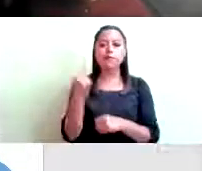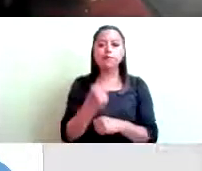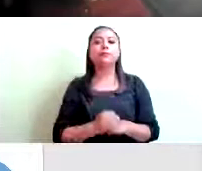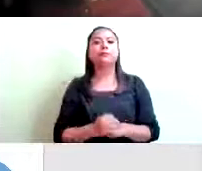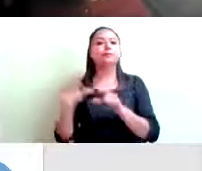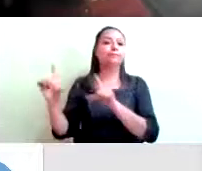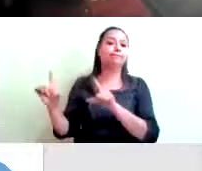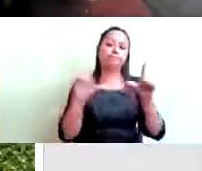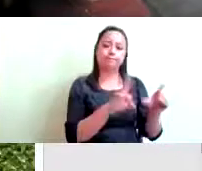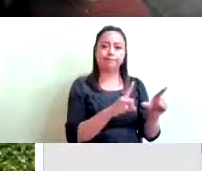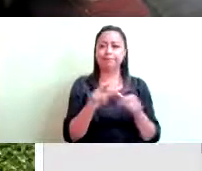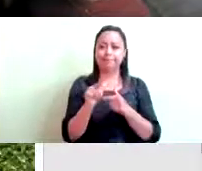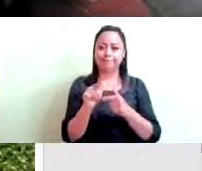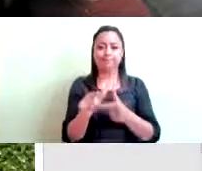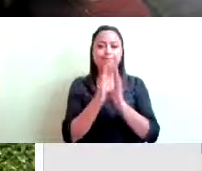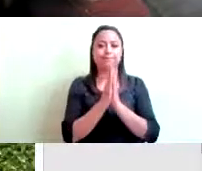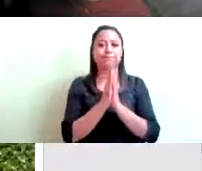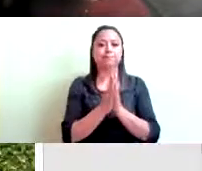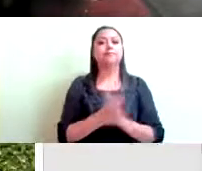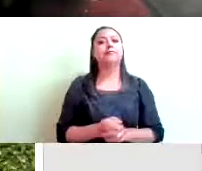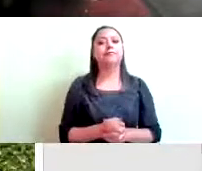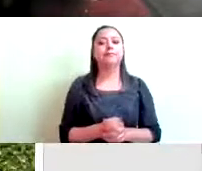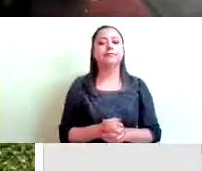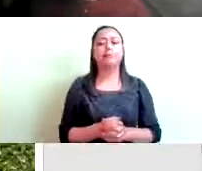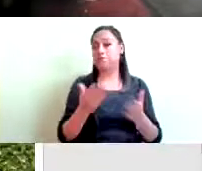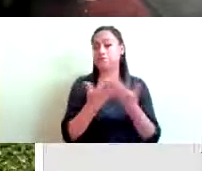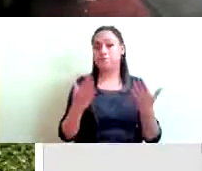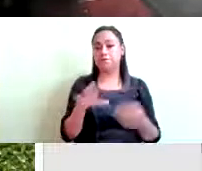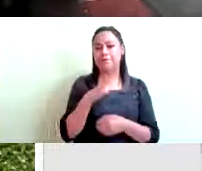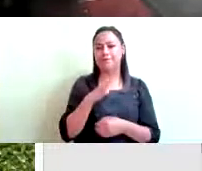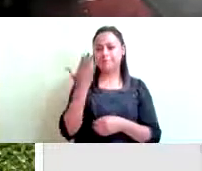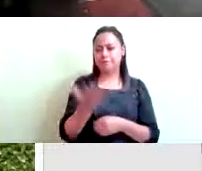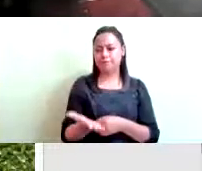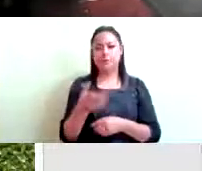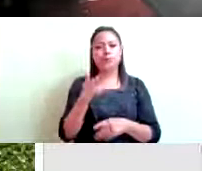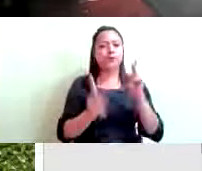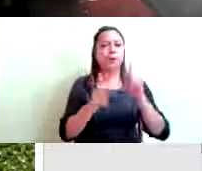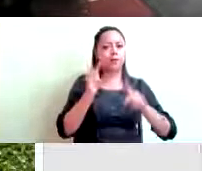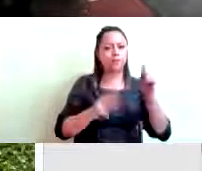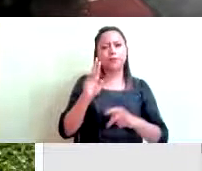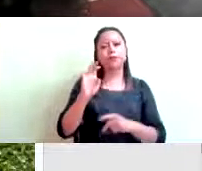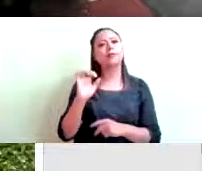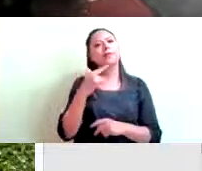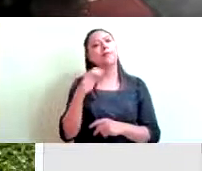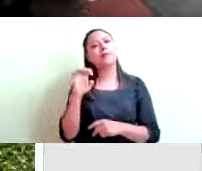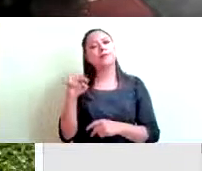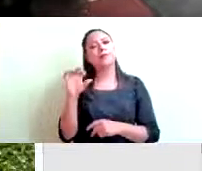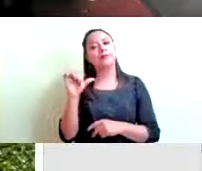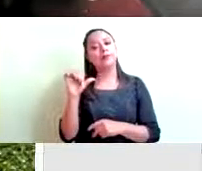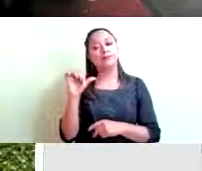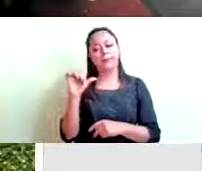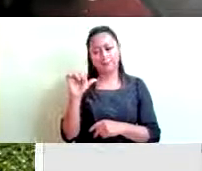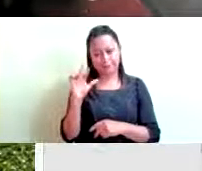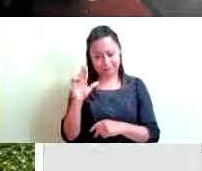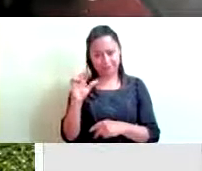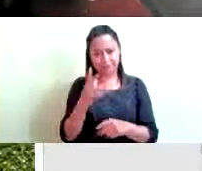la siguiente diapositiva, por favor. Tenemos la plática de regenerar y conservar los